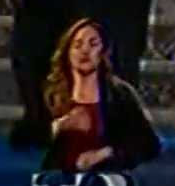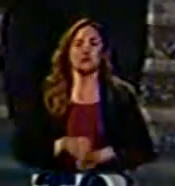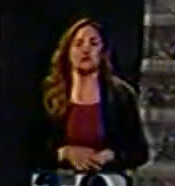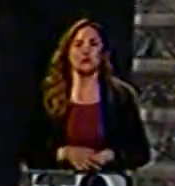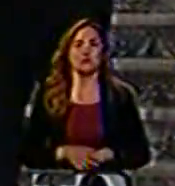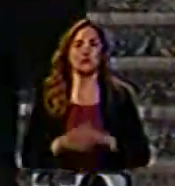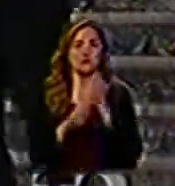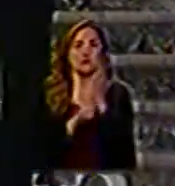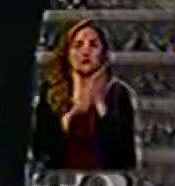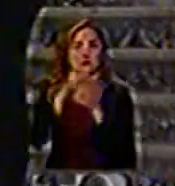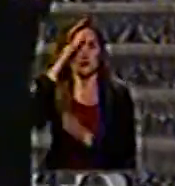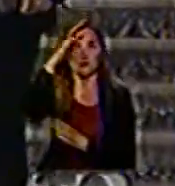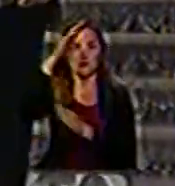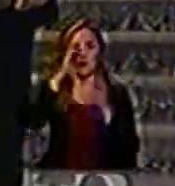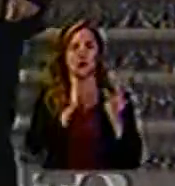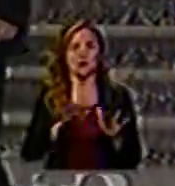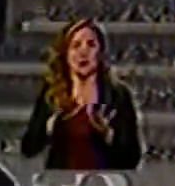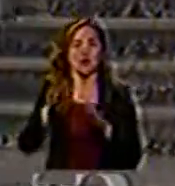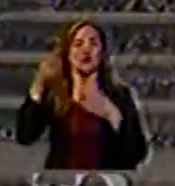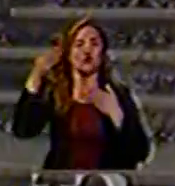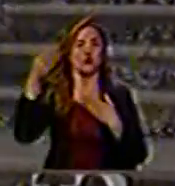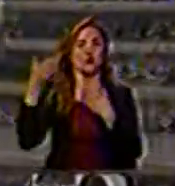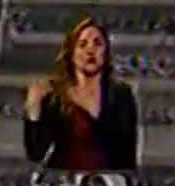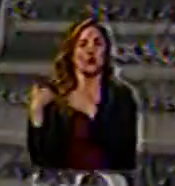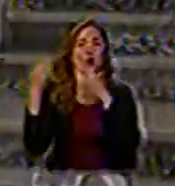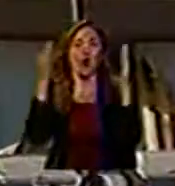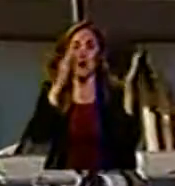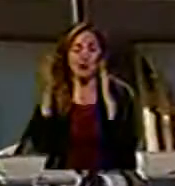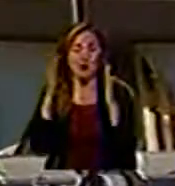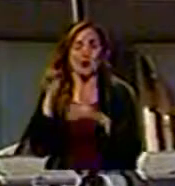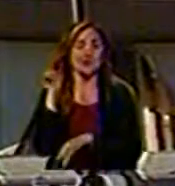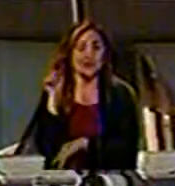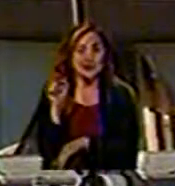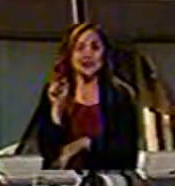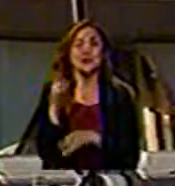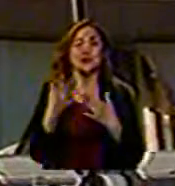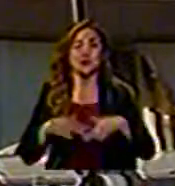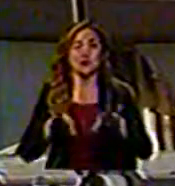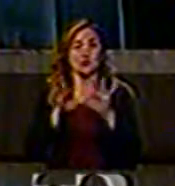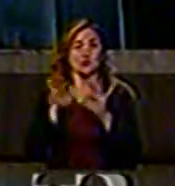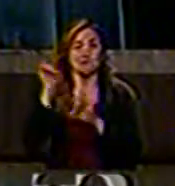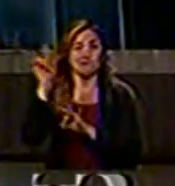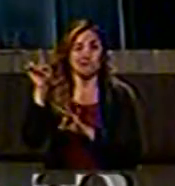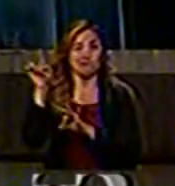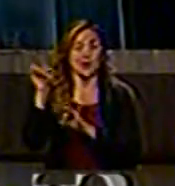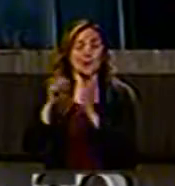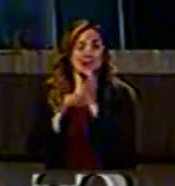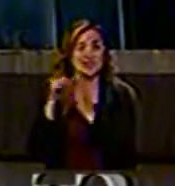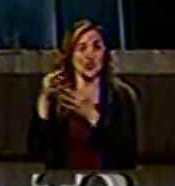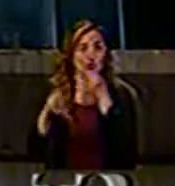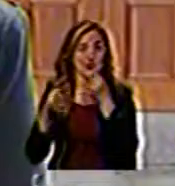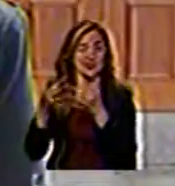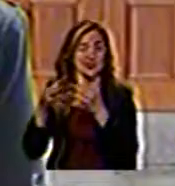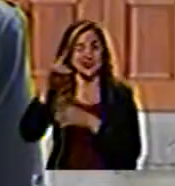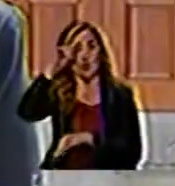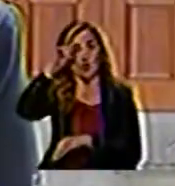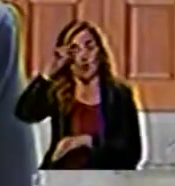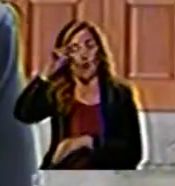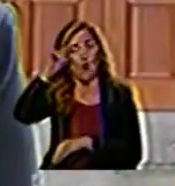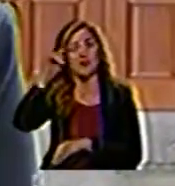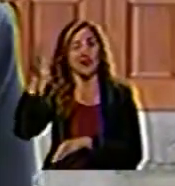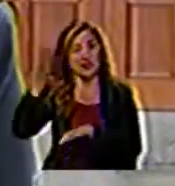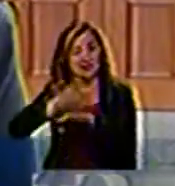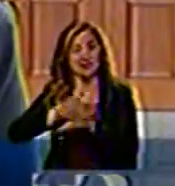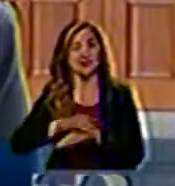parte, la ministra del Interior y secretaria de la Política encargada, María Paula Romo, resaltó las atribuciones que estaban en el Ministerio de Justicia. La